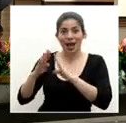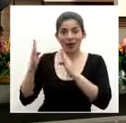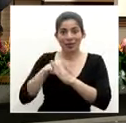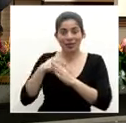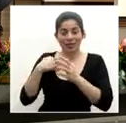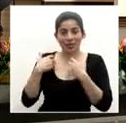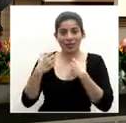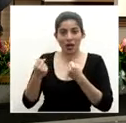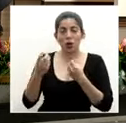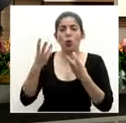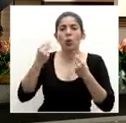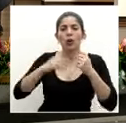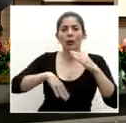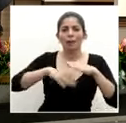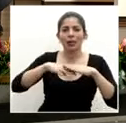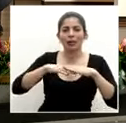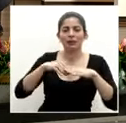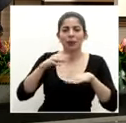Salud?